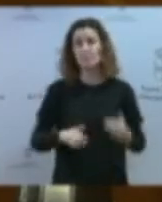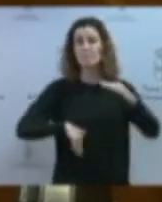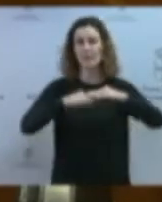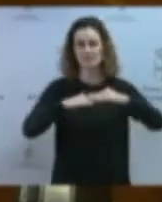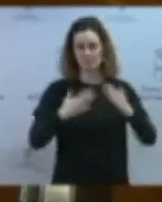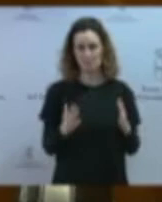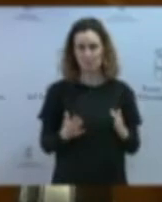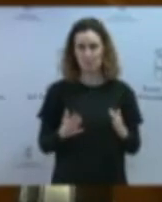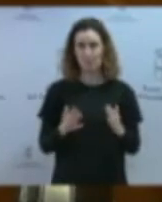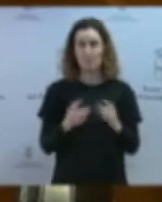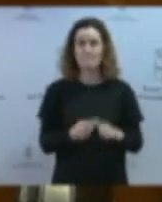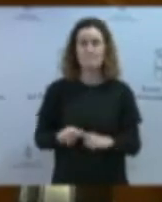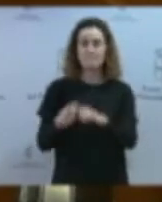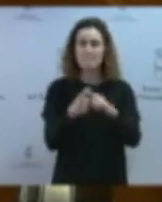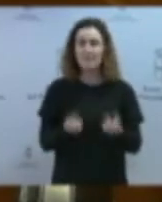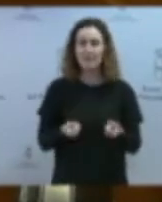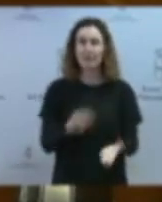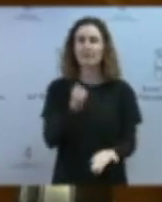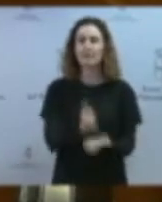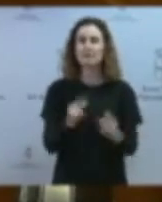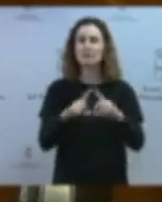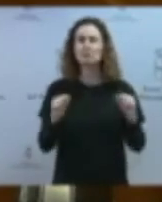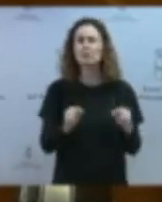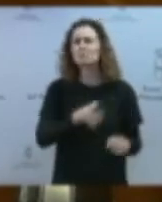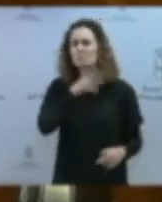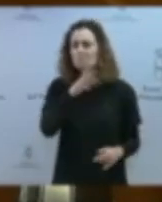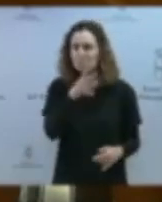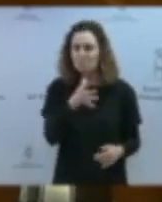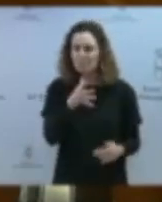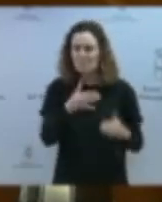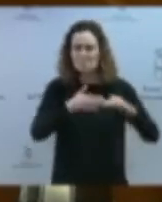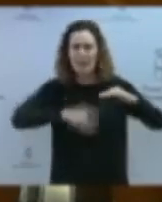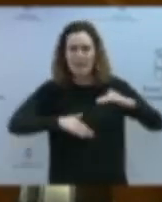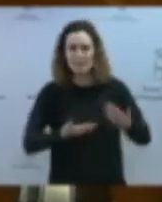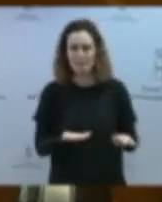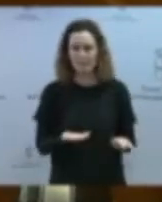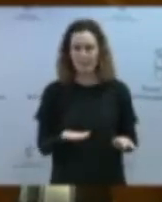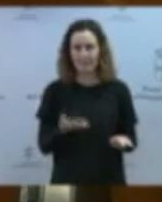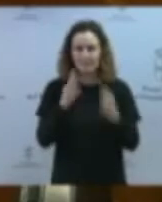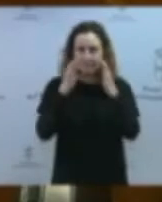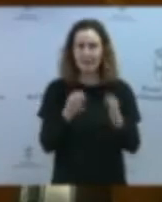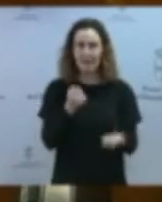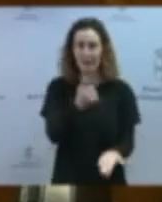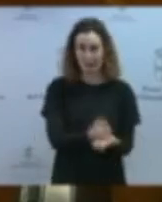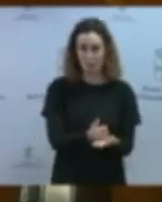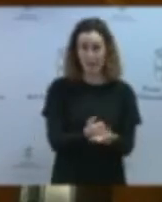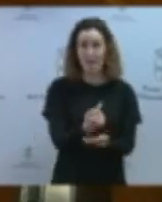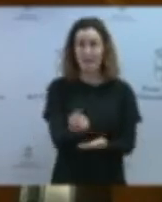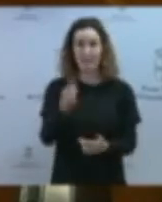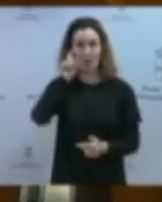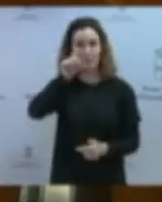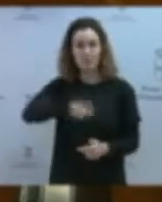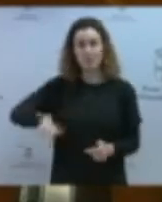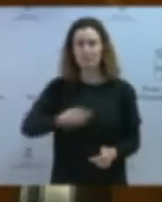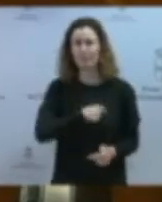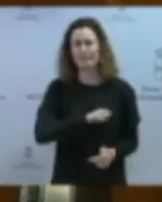existe en Asturias, es una de las más bajas que existe aula por profesor de toda España. Esa es la realidad. Le